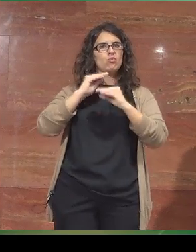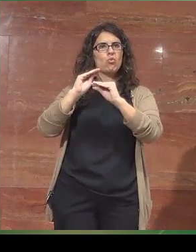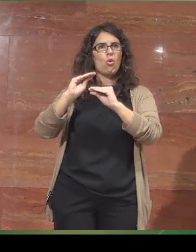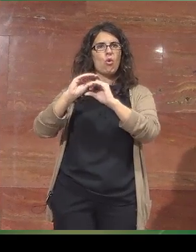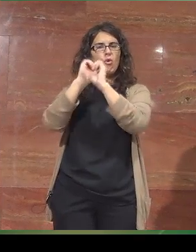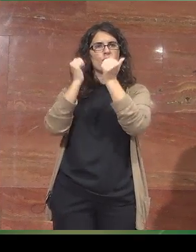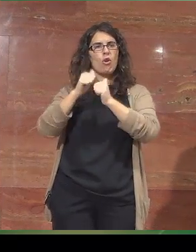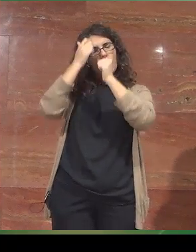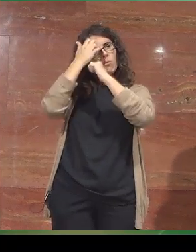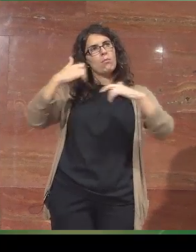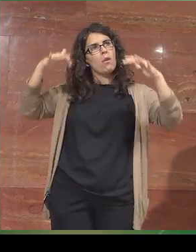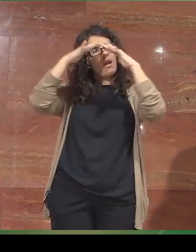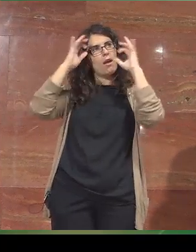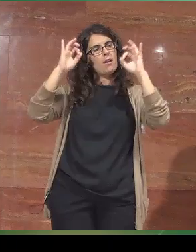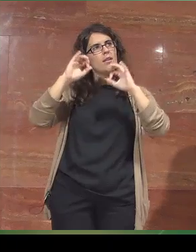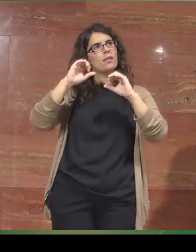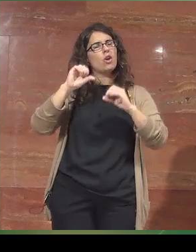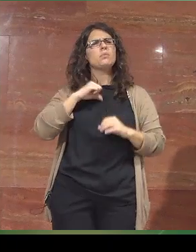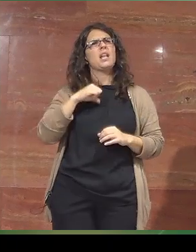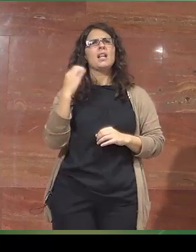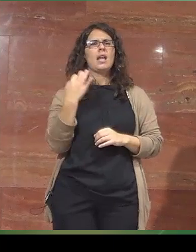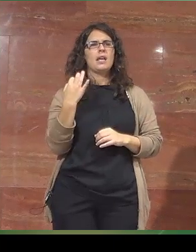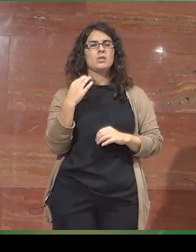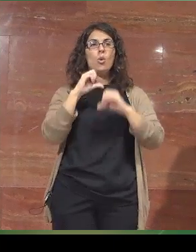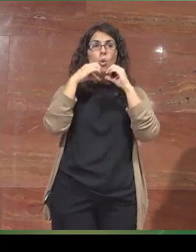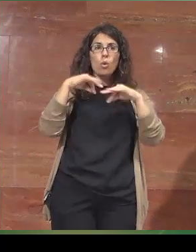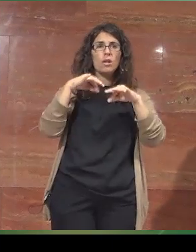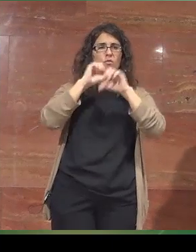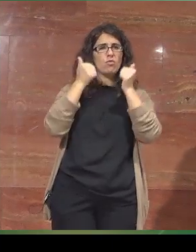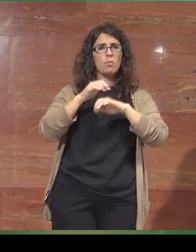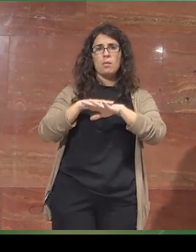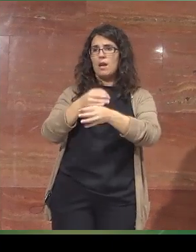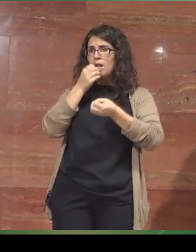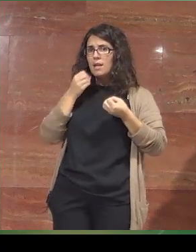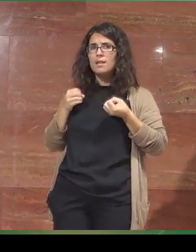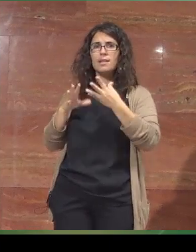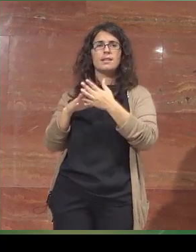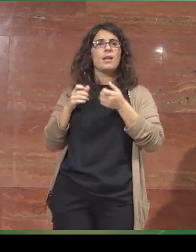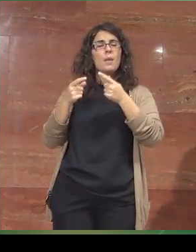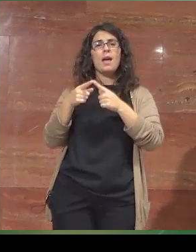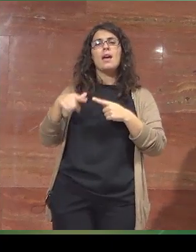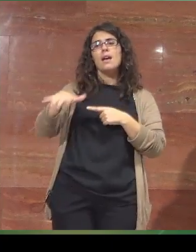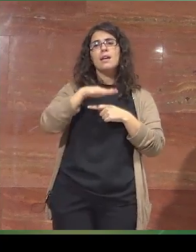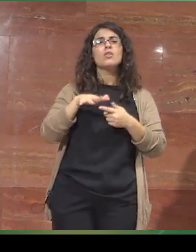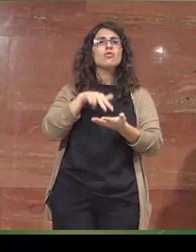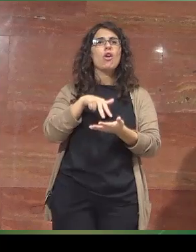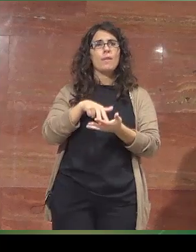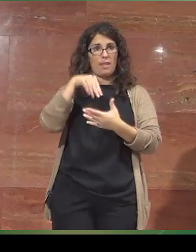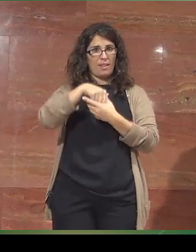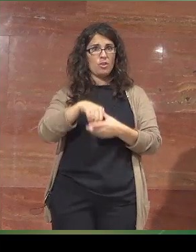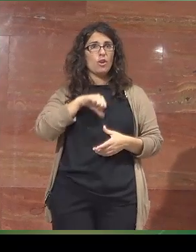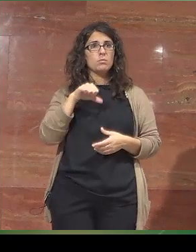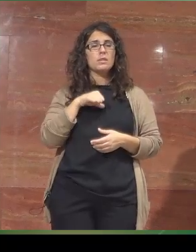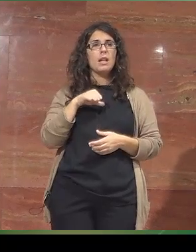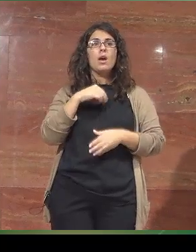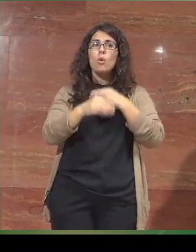es un hospital, la única manera de comunicar y de facilitar la ubicación en un hospital es usar claves